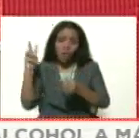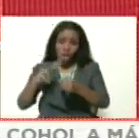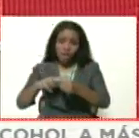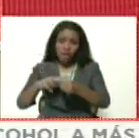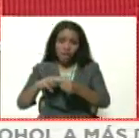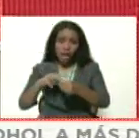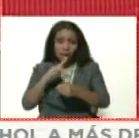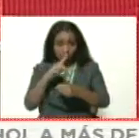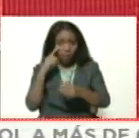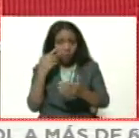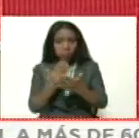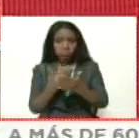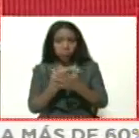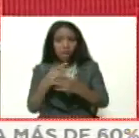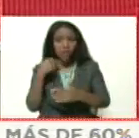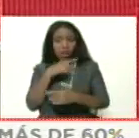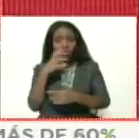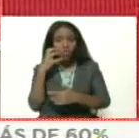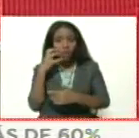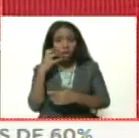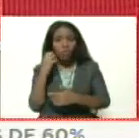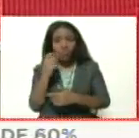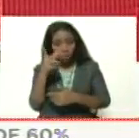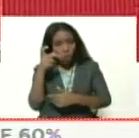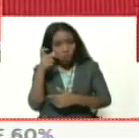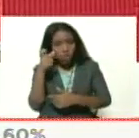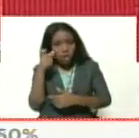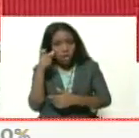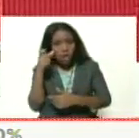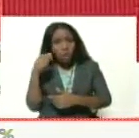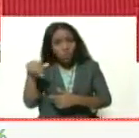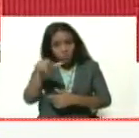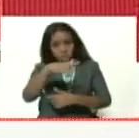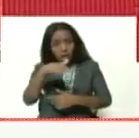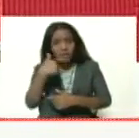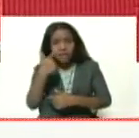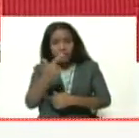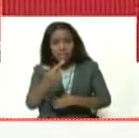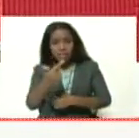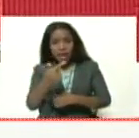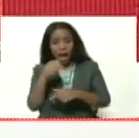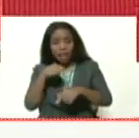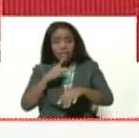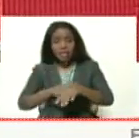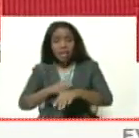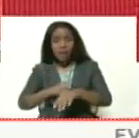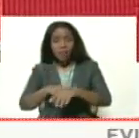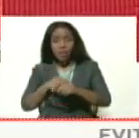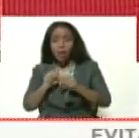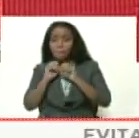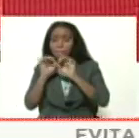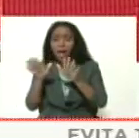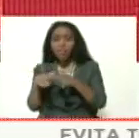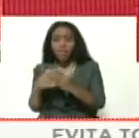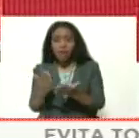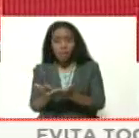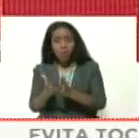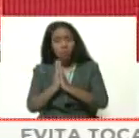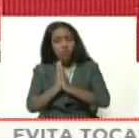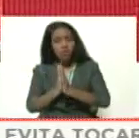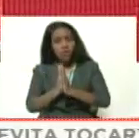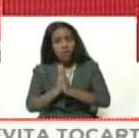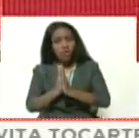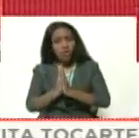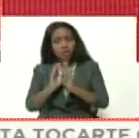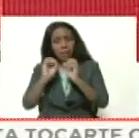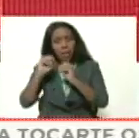¿Estás dispuesto, Iván Duque? ¿Escuchaste a Antonio Guterres decir que en este tiempo de pandemia, por favor, se